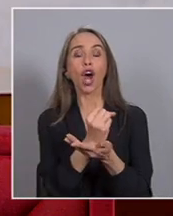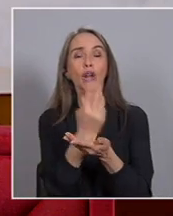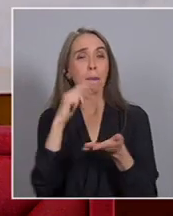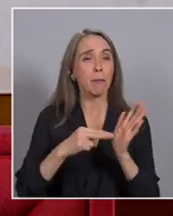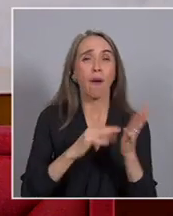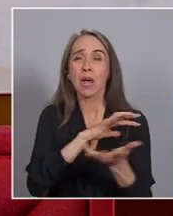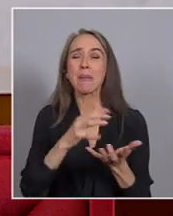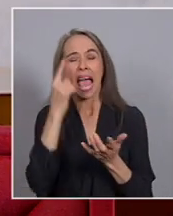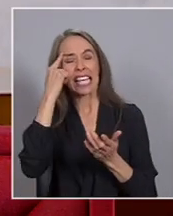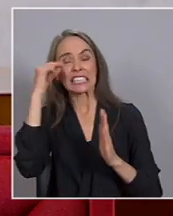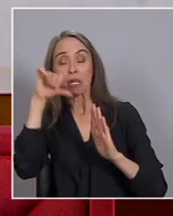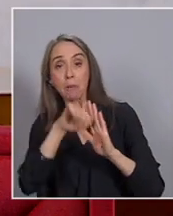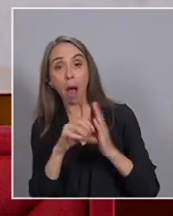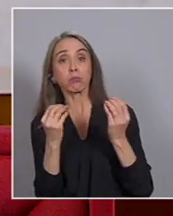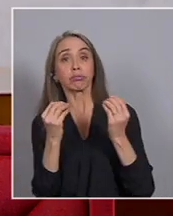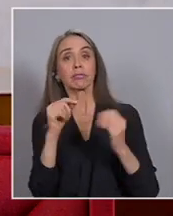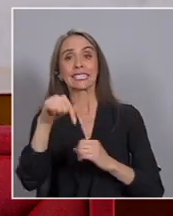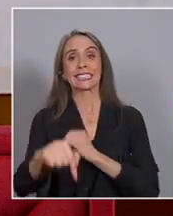esa crisis.